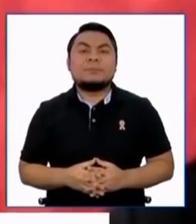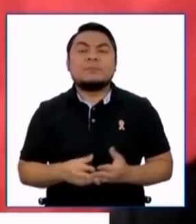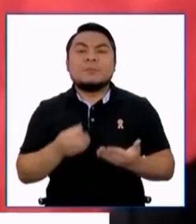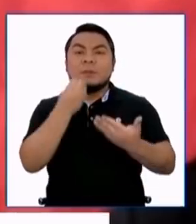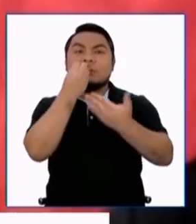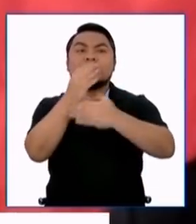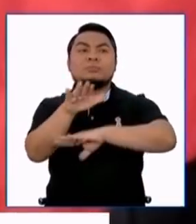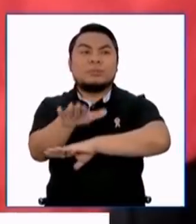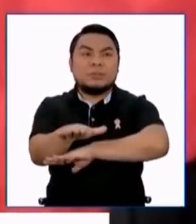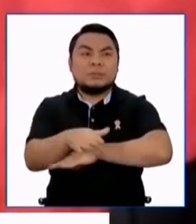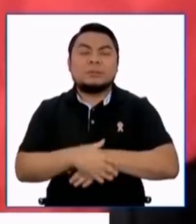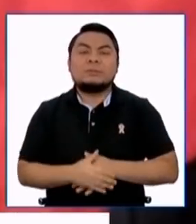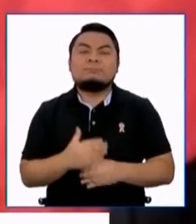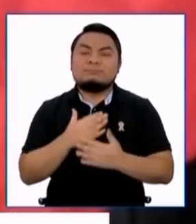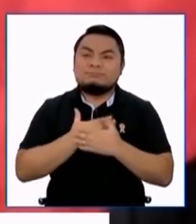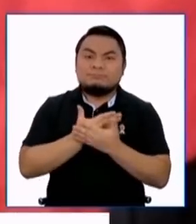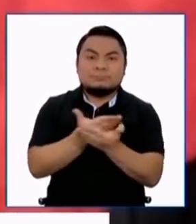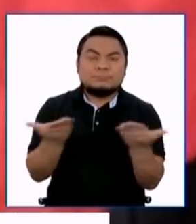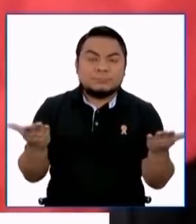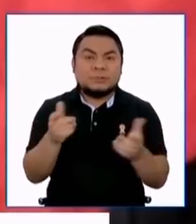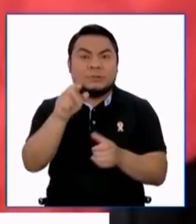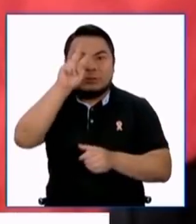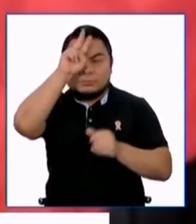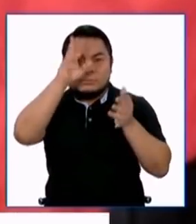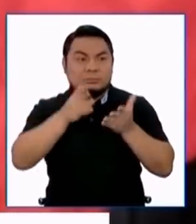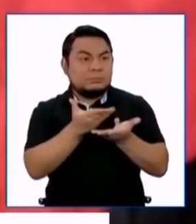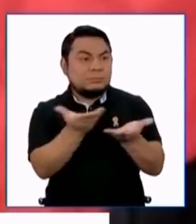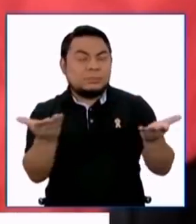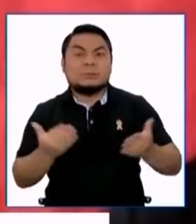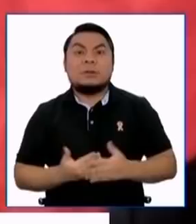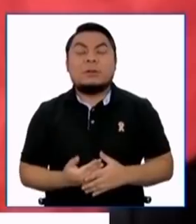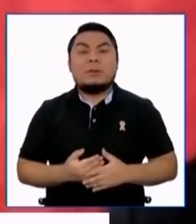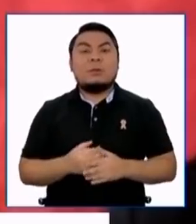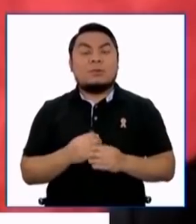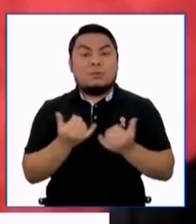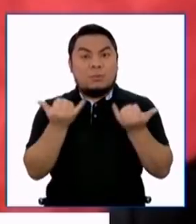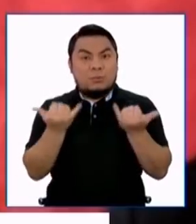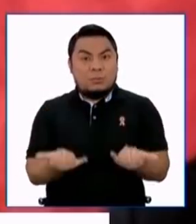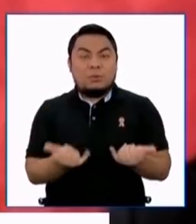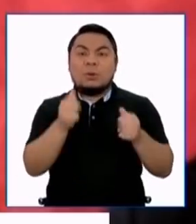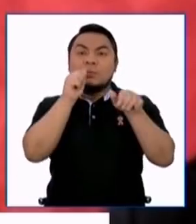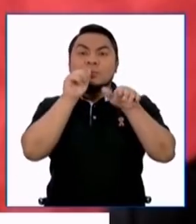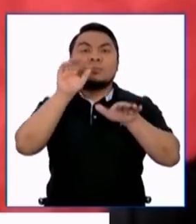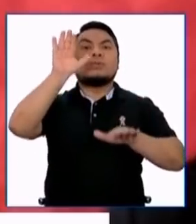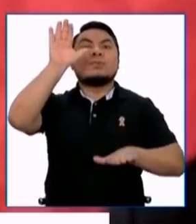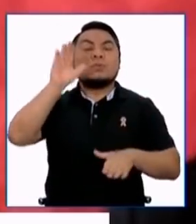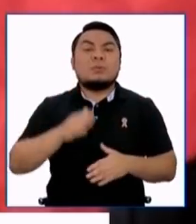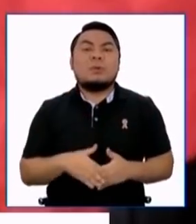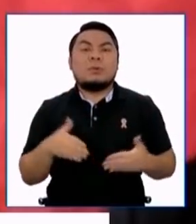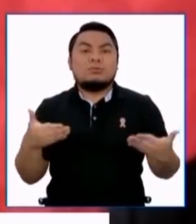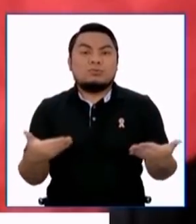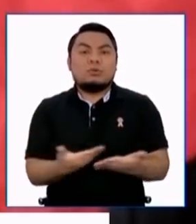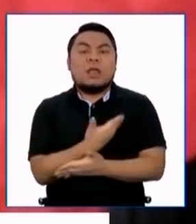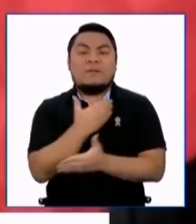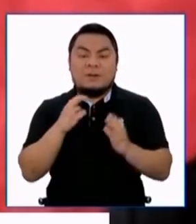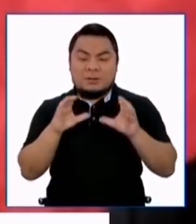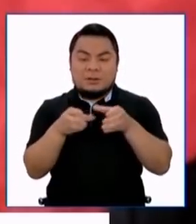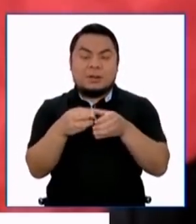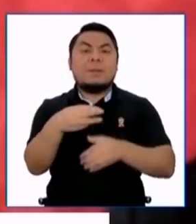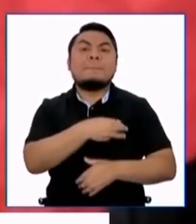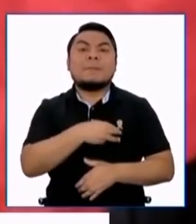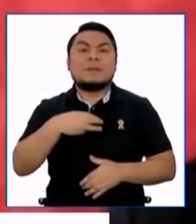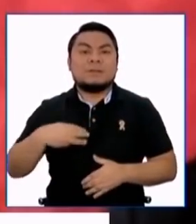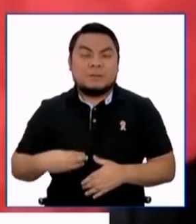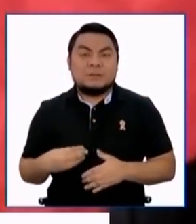Muy buenas tardes, queridos compatriotas. El día de hoy ha juramentado el nuevo gabinete